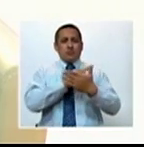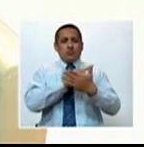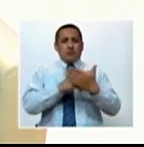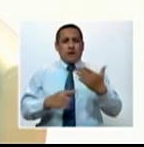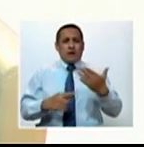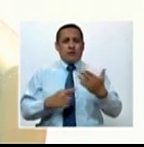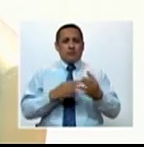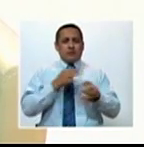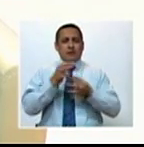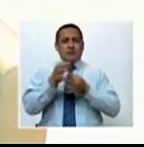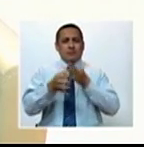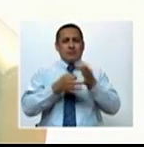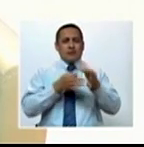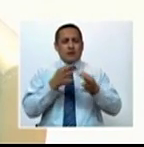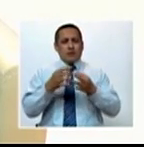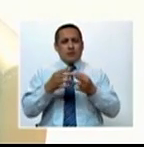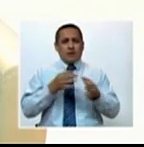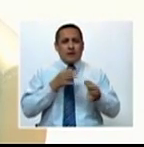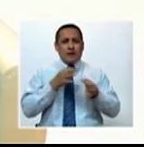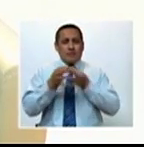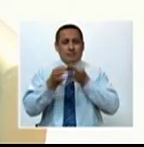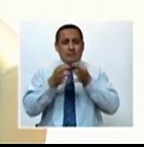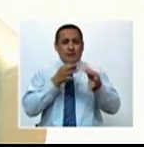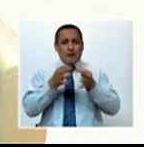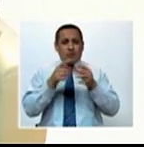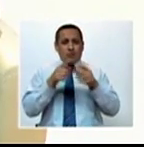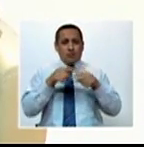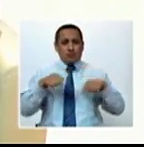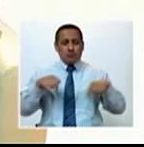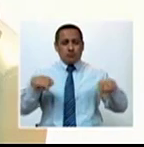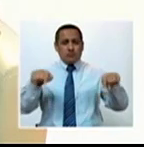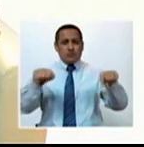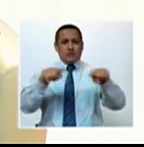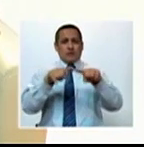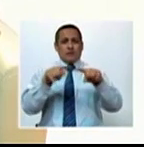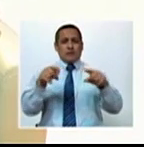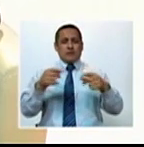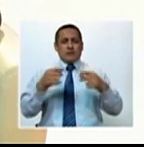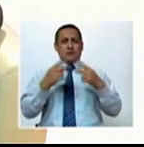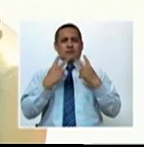sentencia y motive usted. Hubo